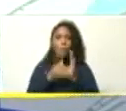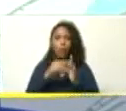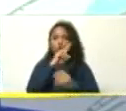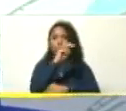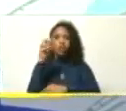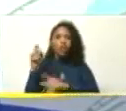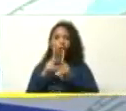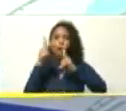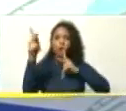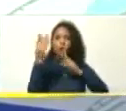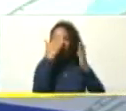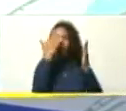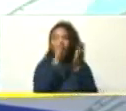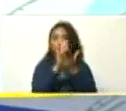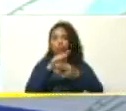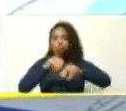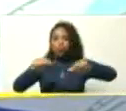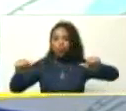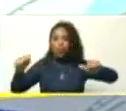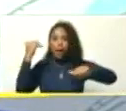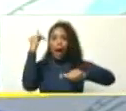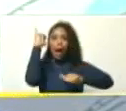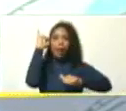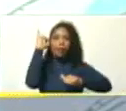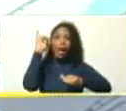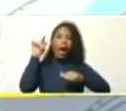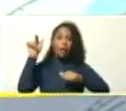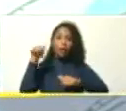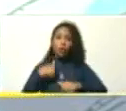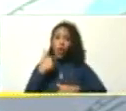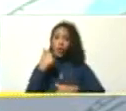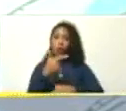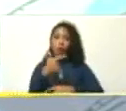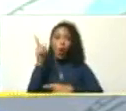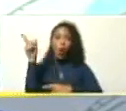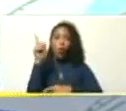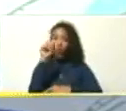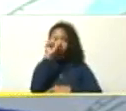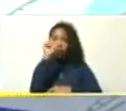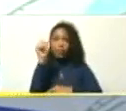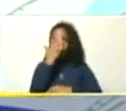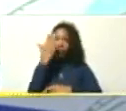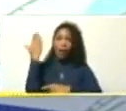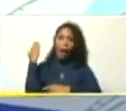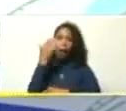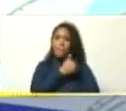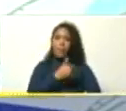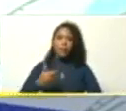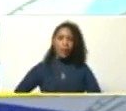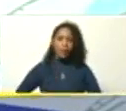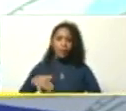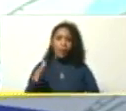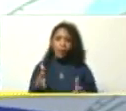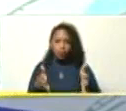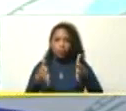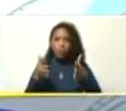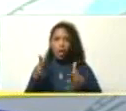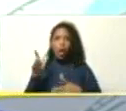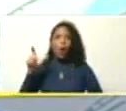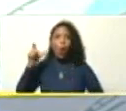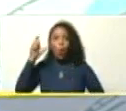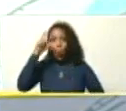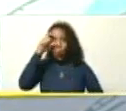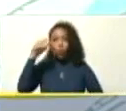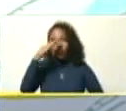2.200 kilómetros de frontera que tenemos. Así se lo dije hace una semana al presidente electo Gustavo